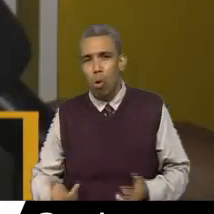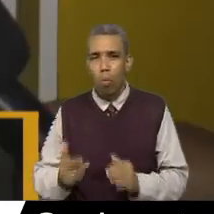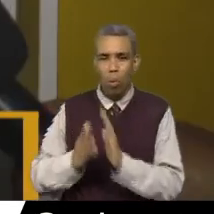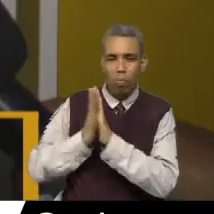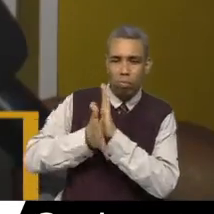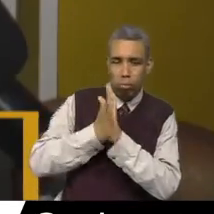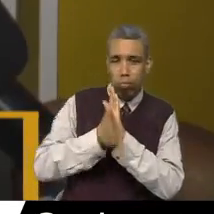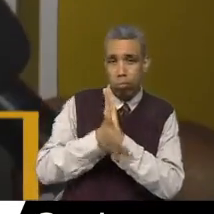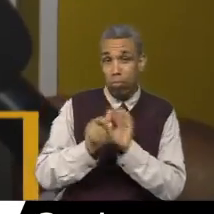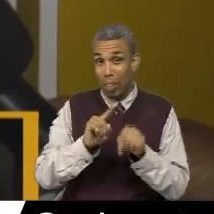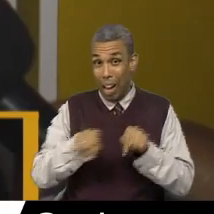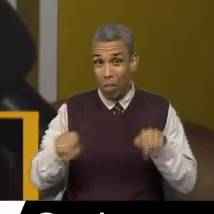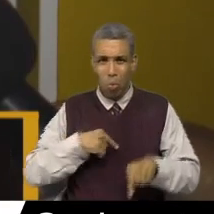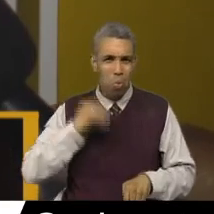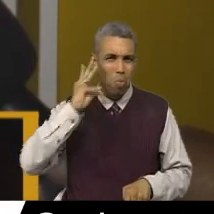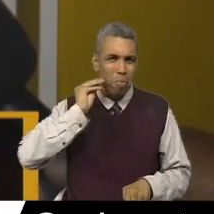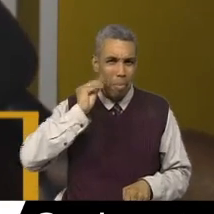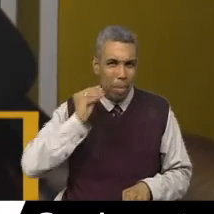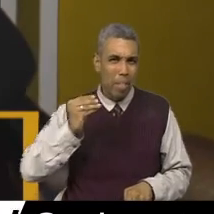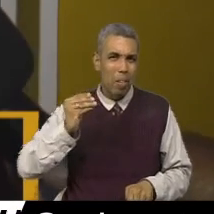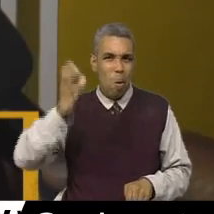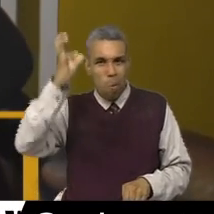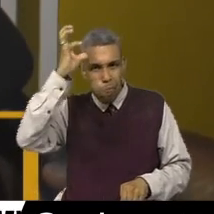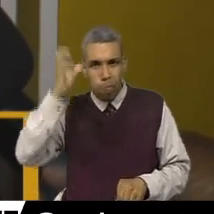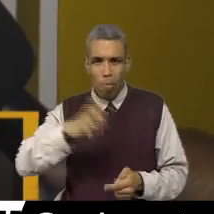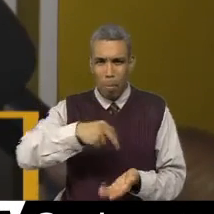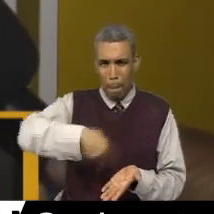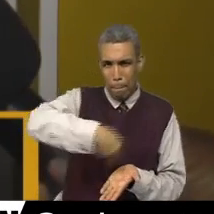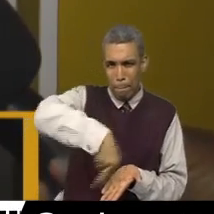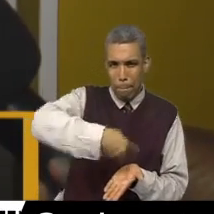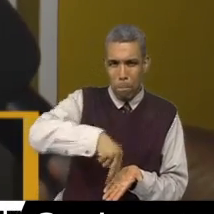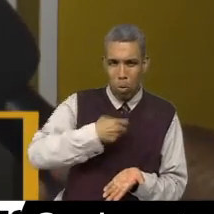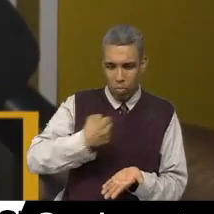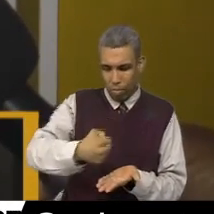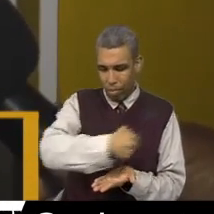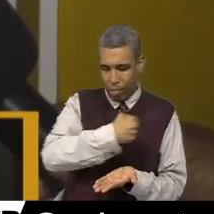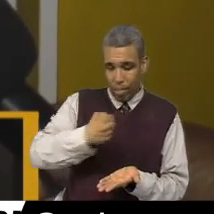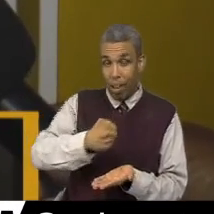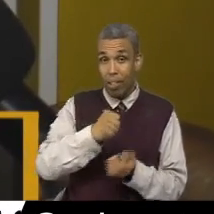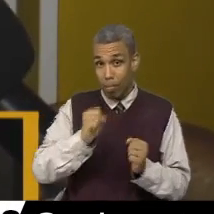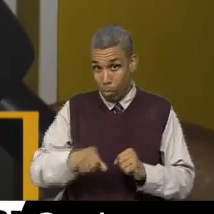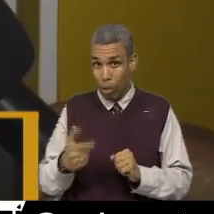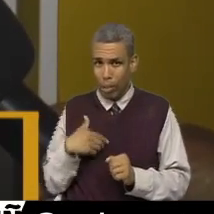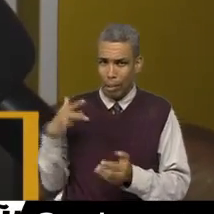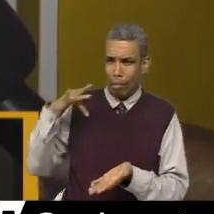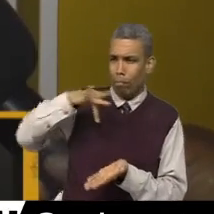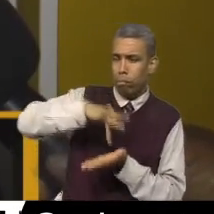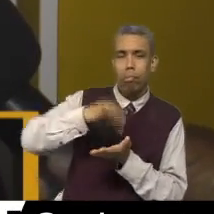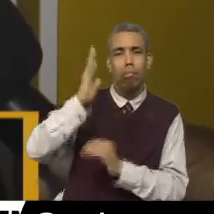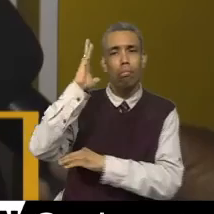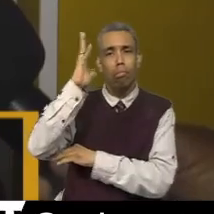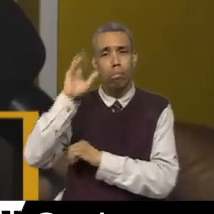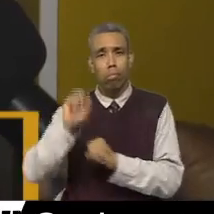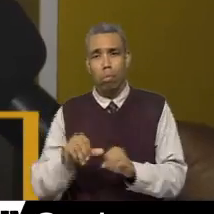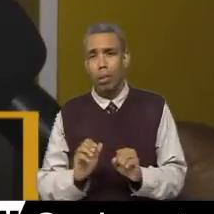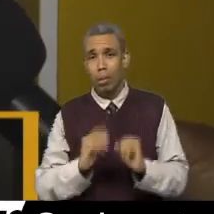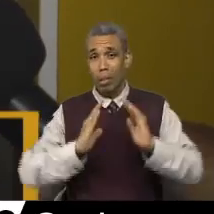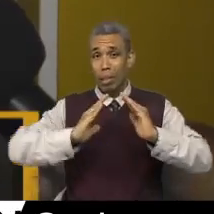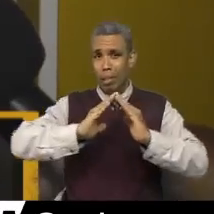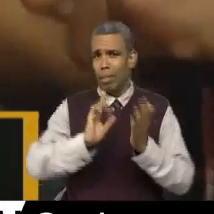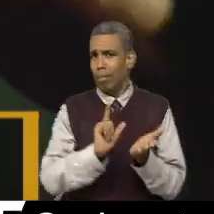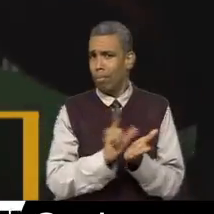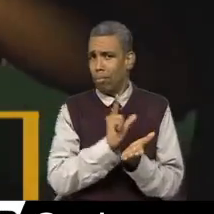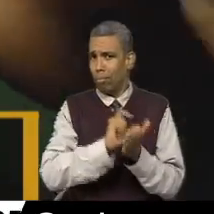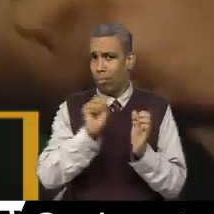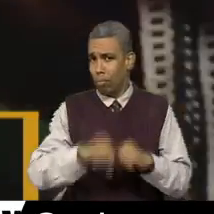la idea es que en este espacio, que pues no tiene mucha capacidad de asistencia, pues puedan asistir los barranqueños